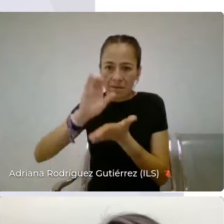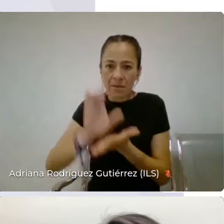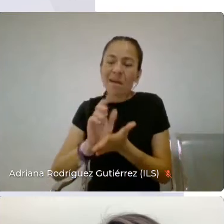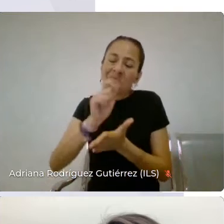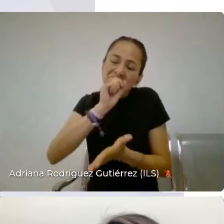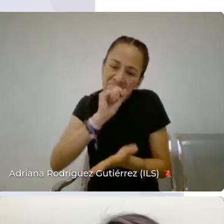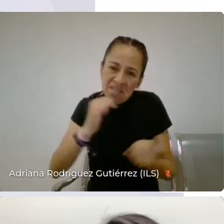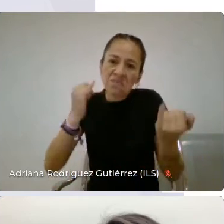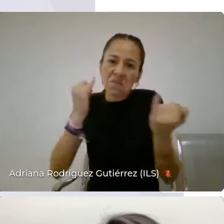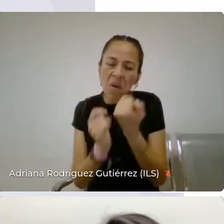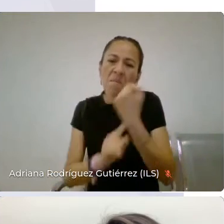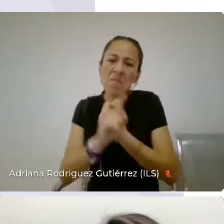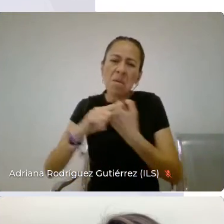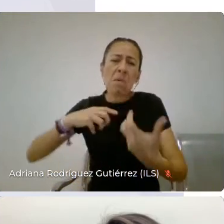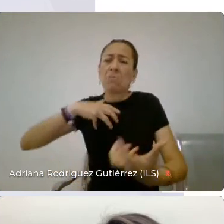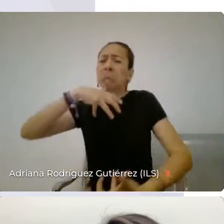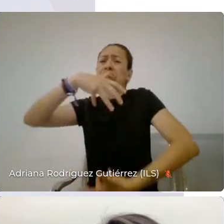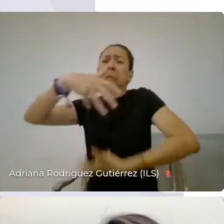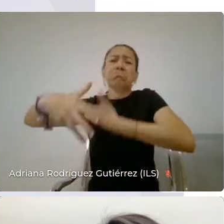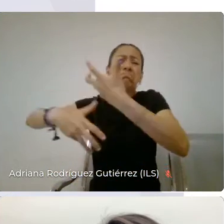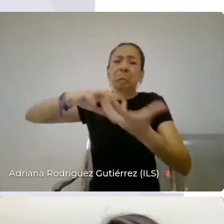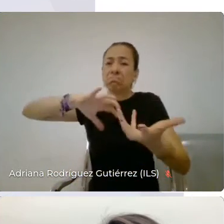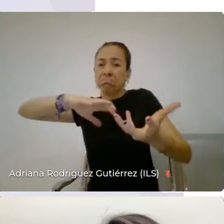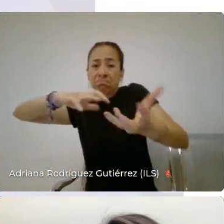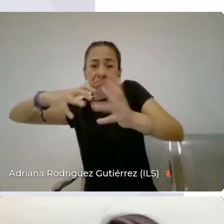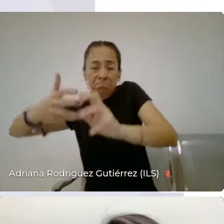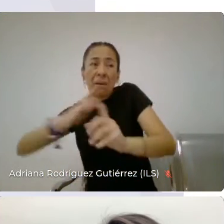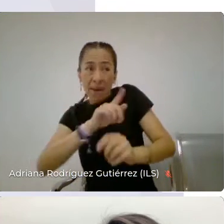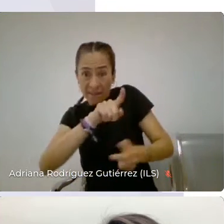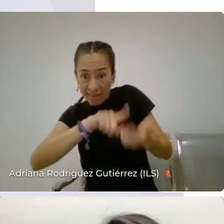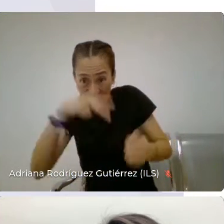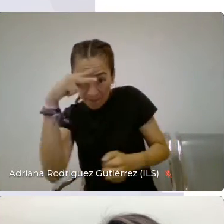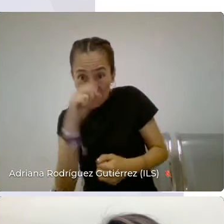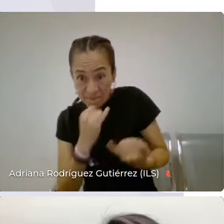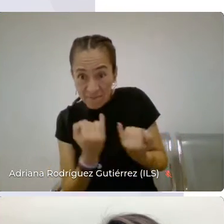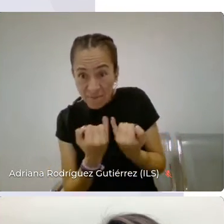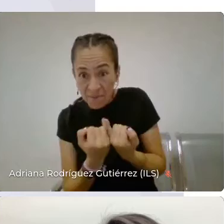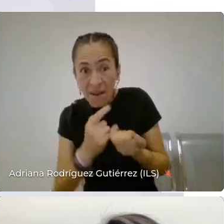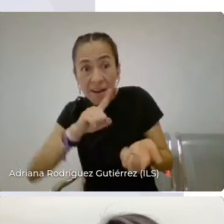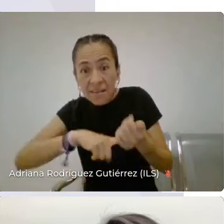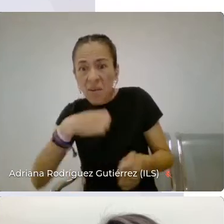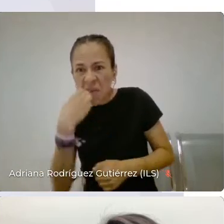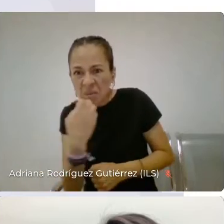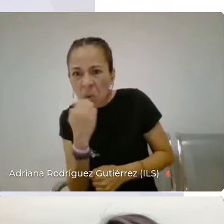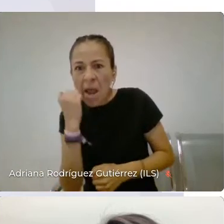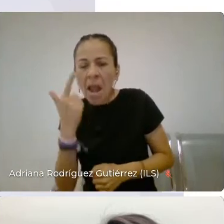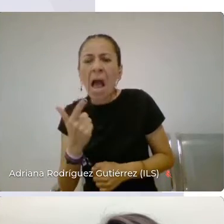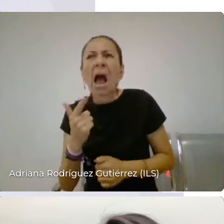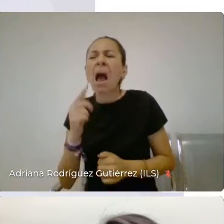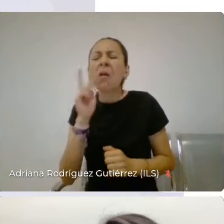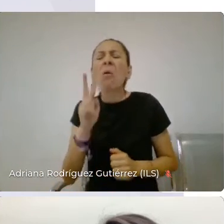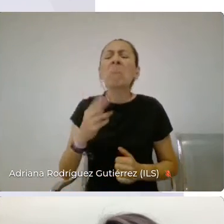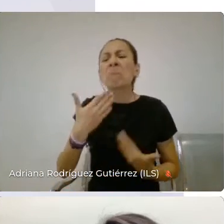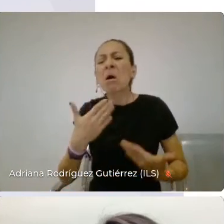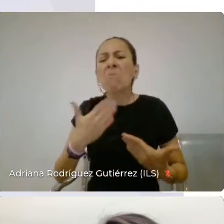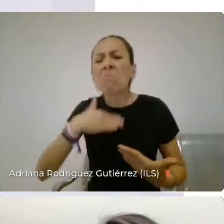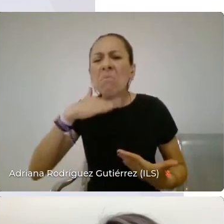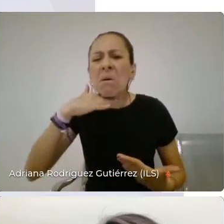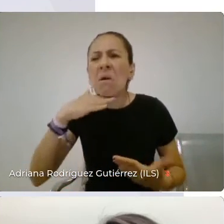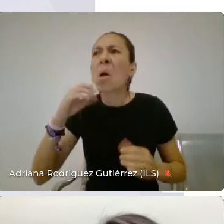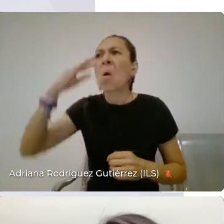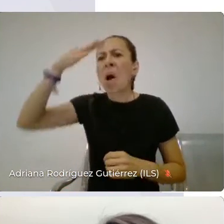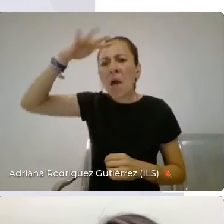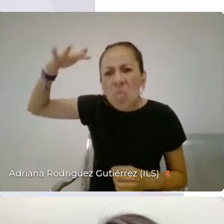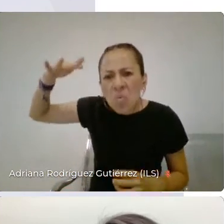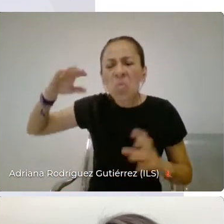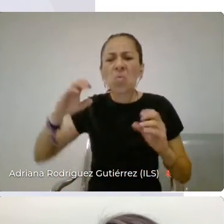Seguramente es algo que en México se está viviendo ahora también, ¿cierto? Una bala perdida en un barrio deja cuadripléjico a un adulto productivo o a un